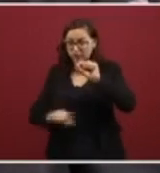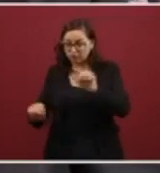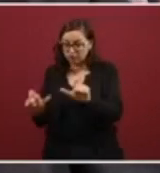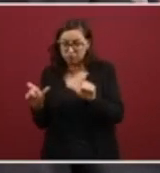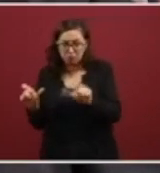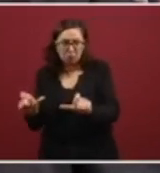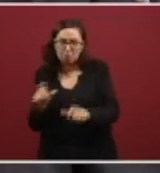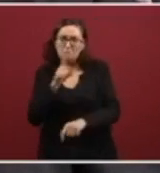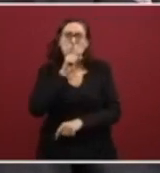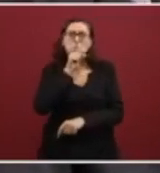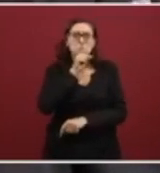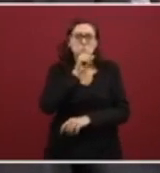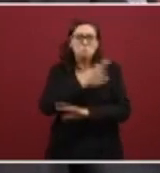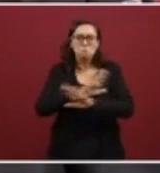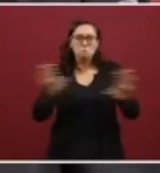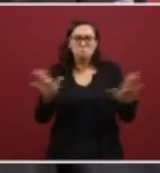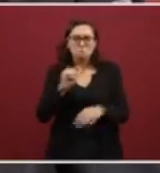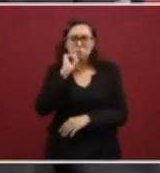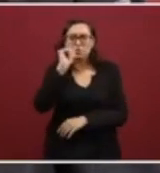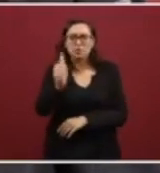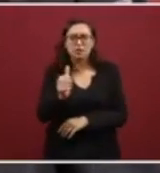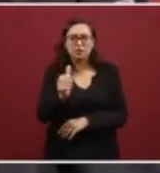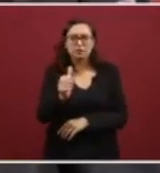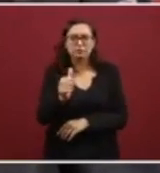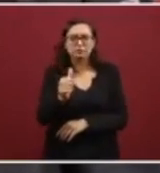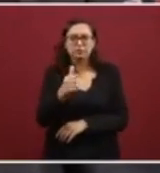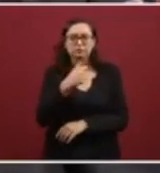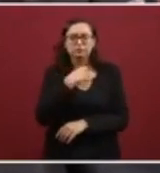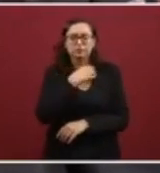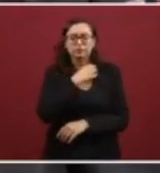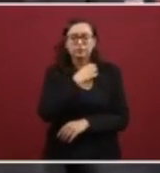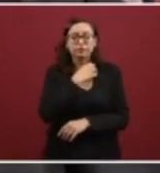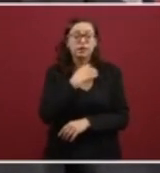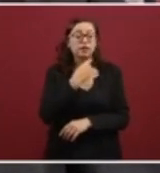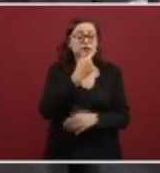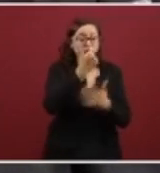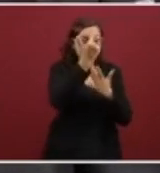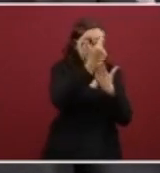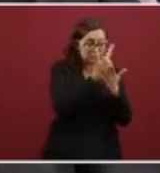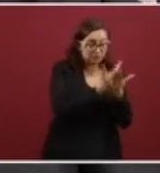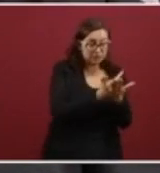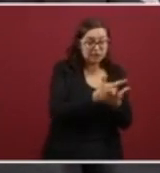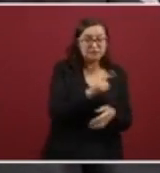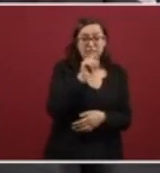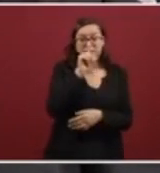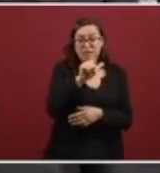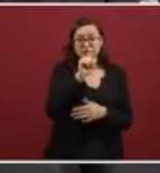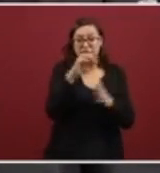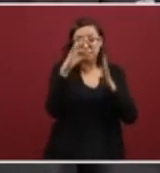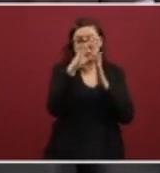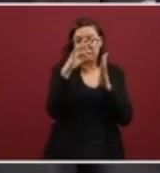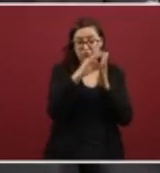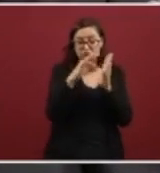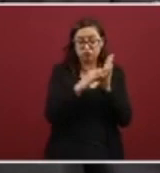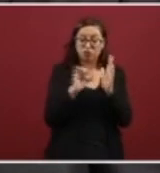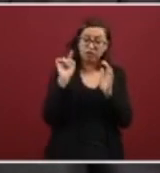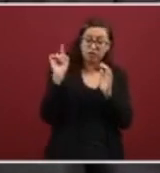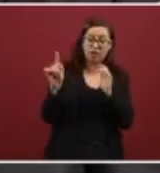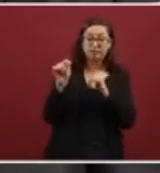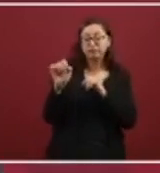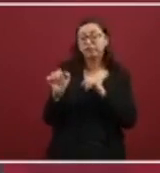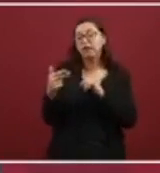habló esencialmente de que habría 17 puntos de revisión en el Istmo de Tehuantepec, ella lo explicó en esa